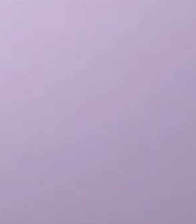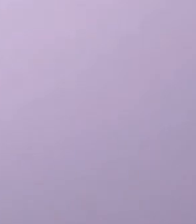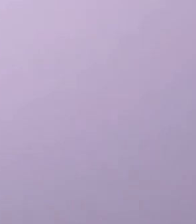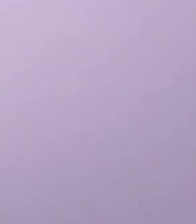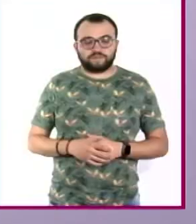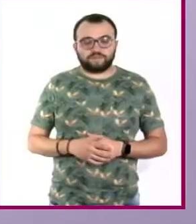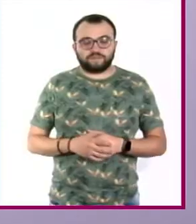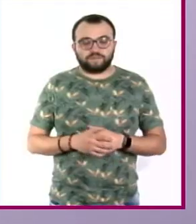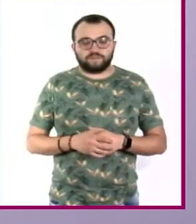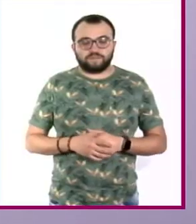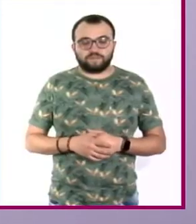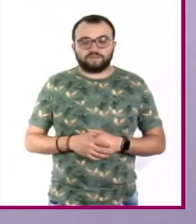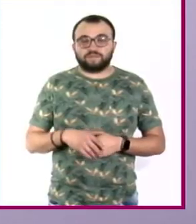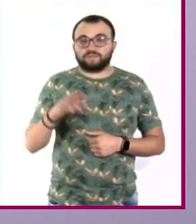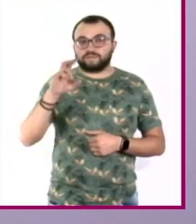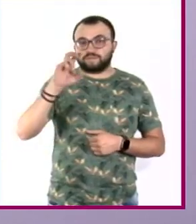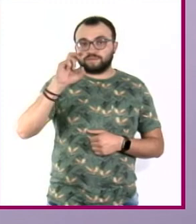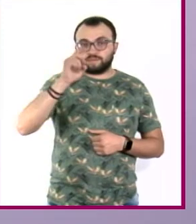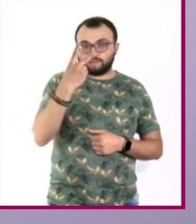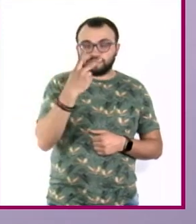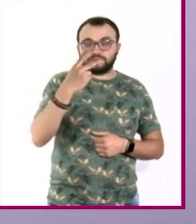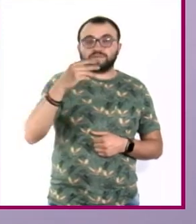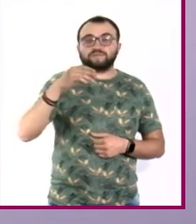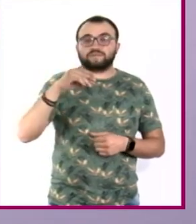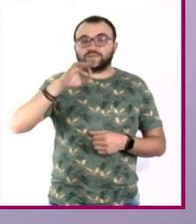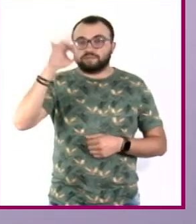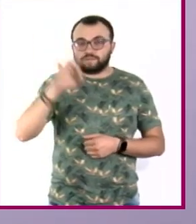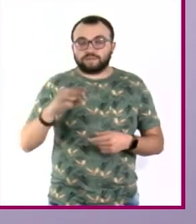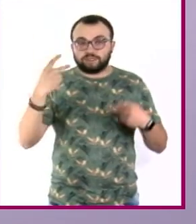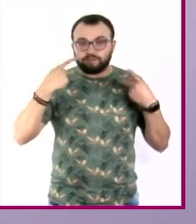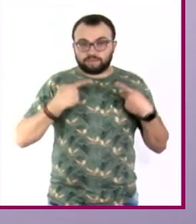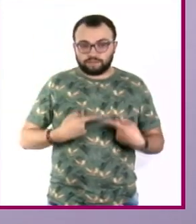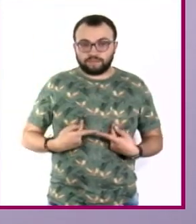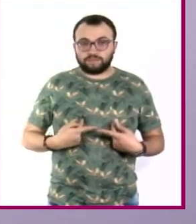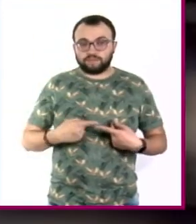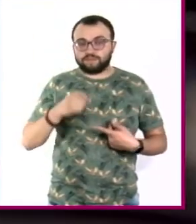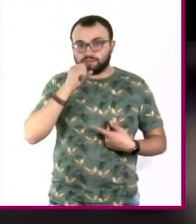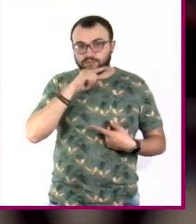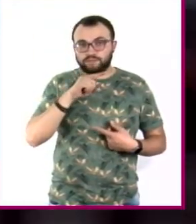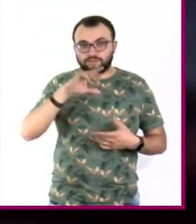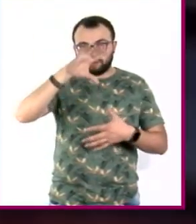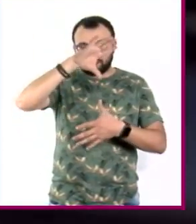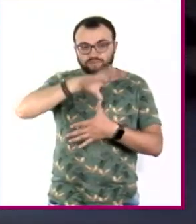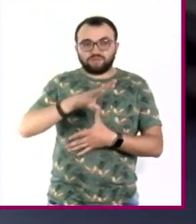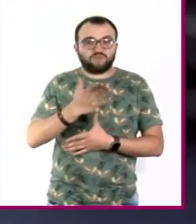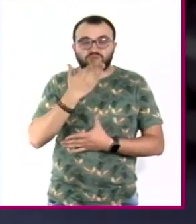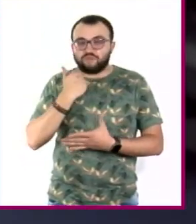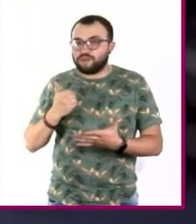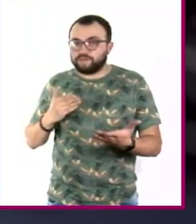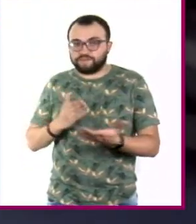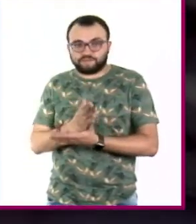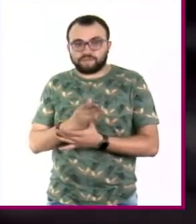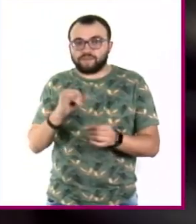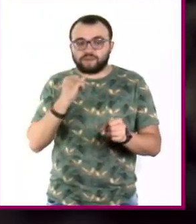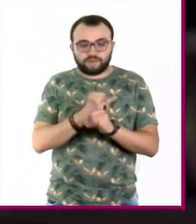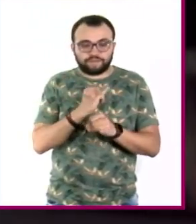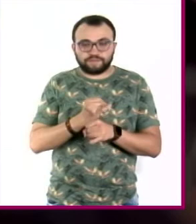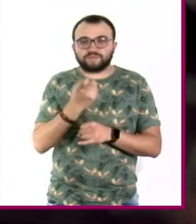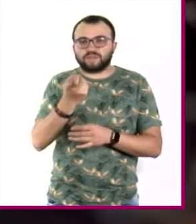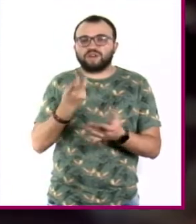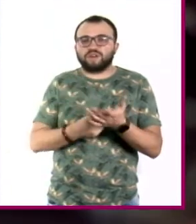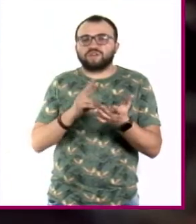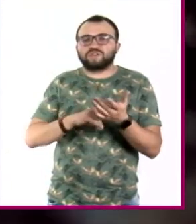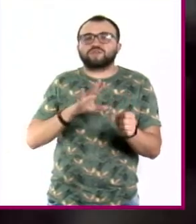El 32% de los habitantes de Latinoamérica no tienen acceso a Internet, lo que equivale a 244 millones